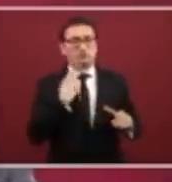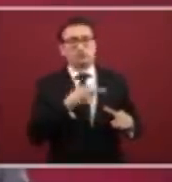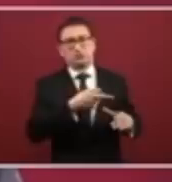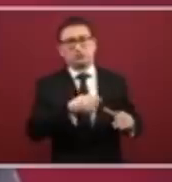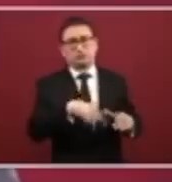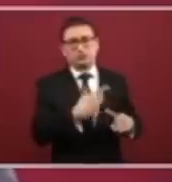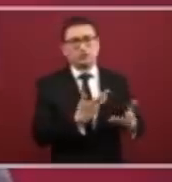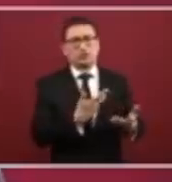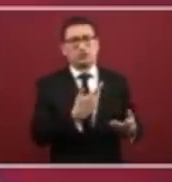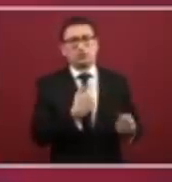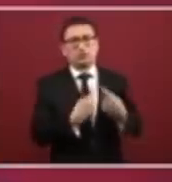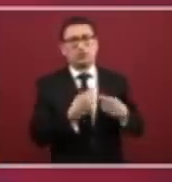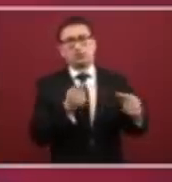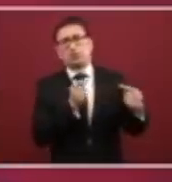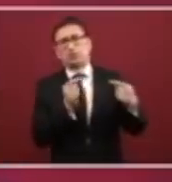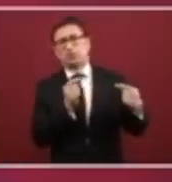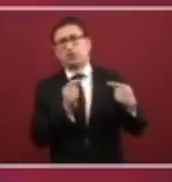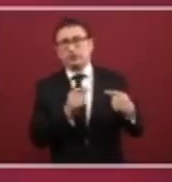esa